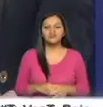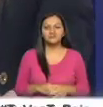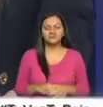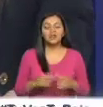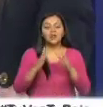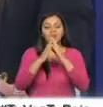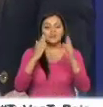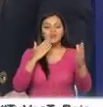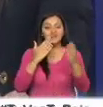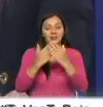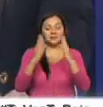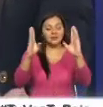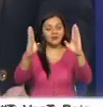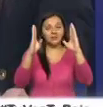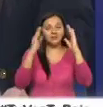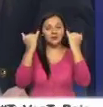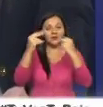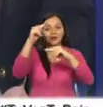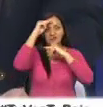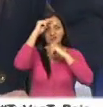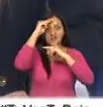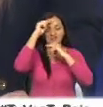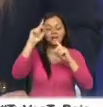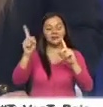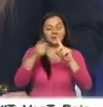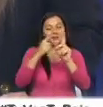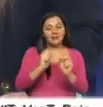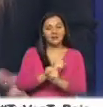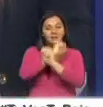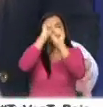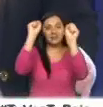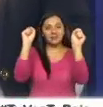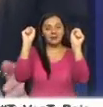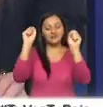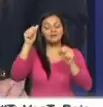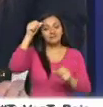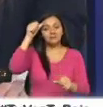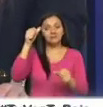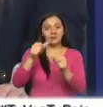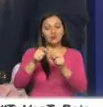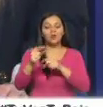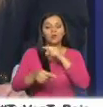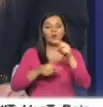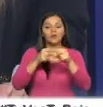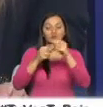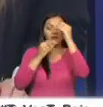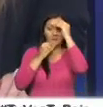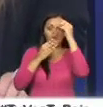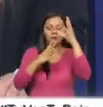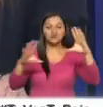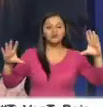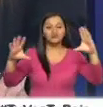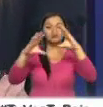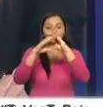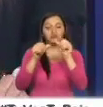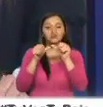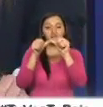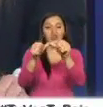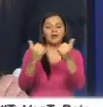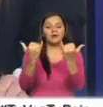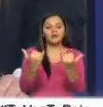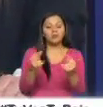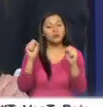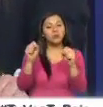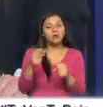Muchas gracias por habernos acompañado en esta primera entrega de noticias. Le recordamos que la información en constante actualización usted la